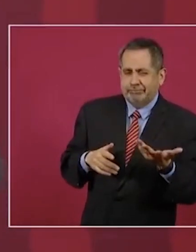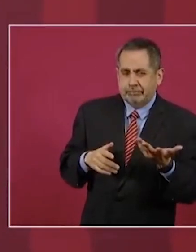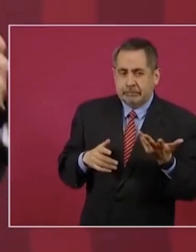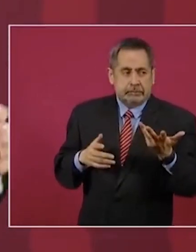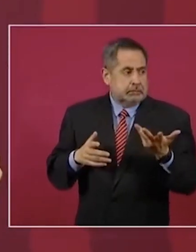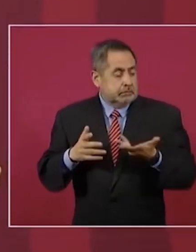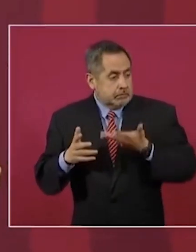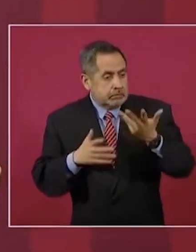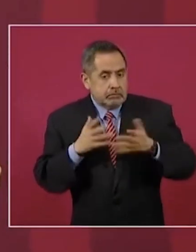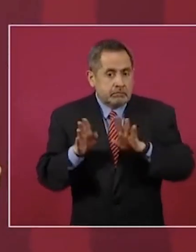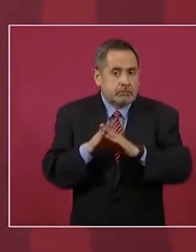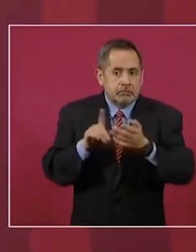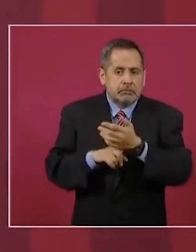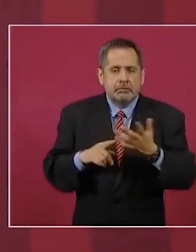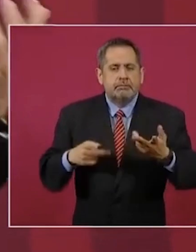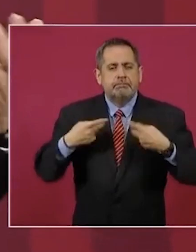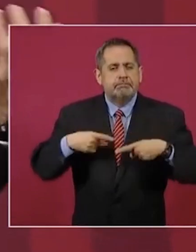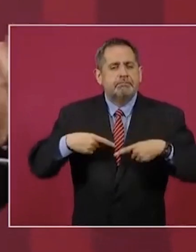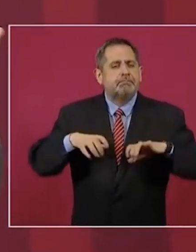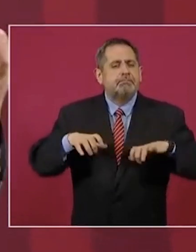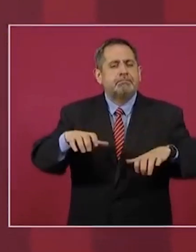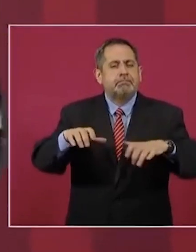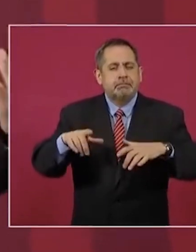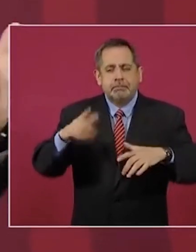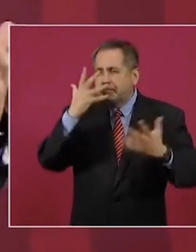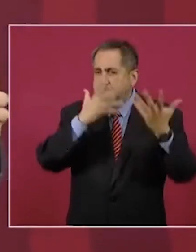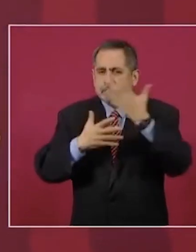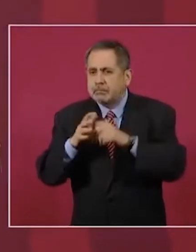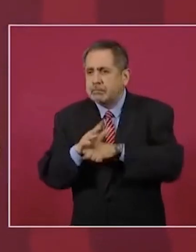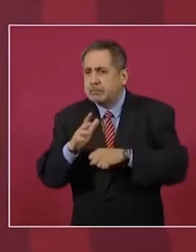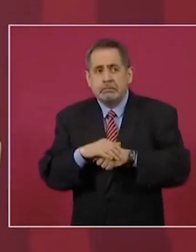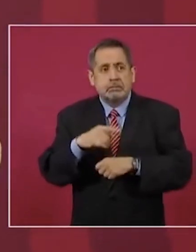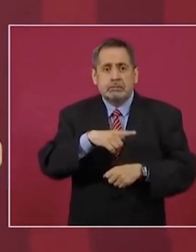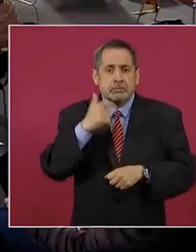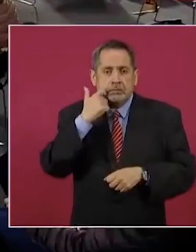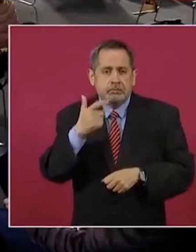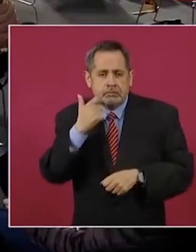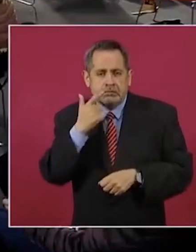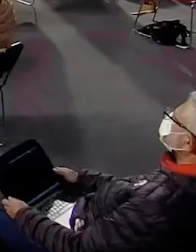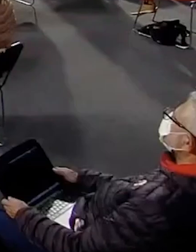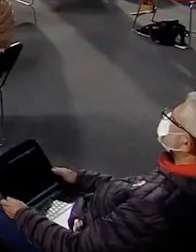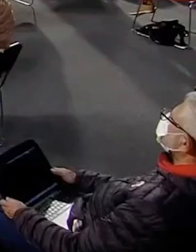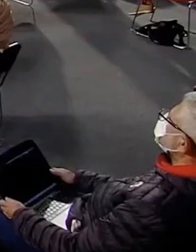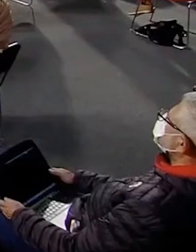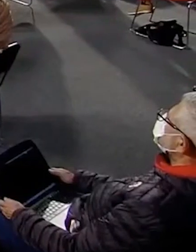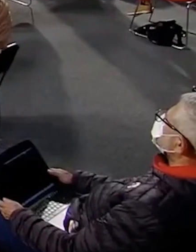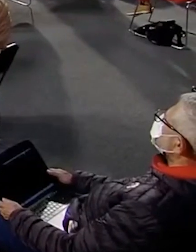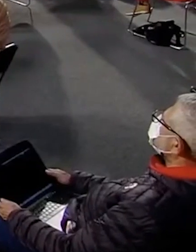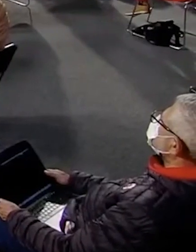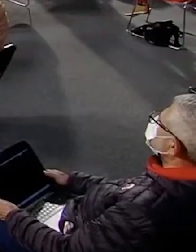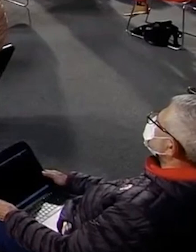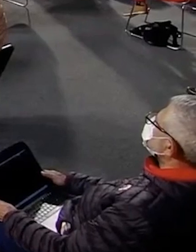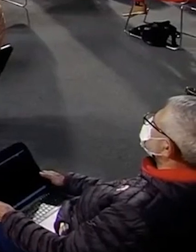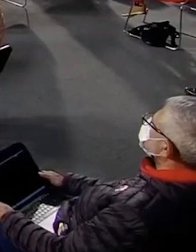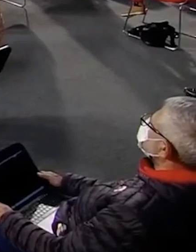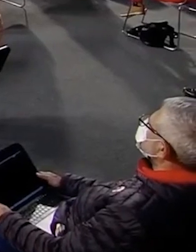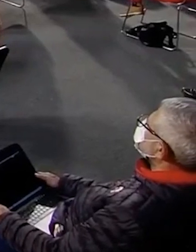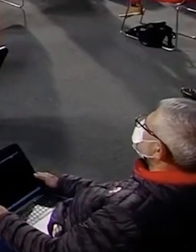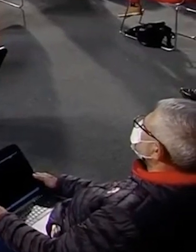un cerco informativo y la población se confunde porque le dan información falsa